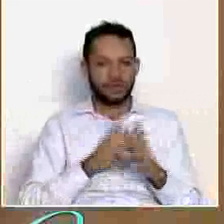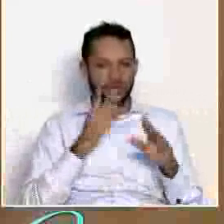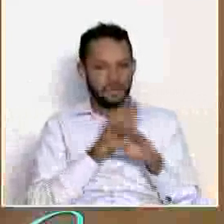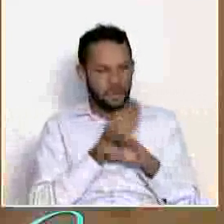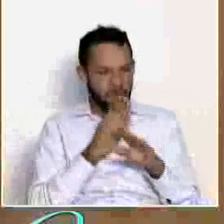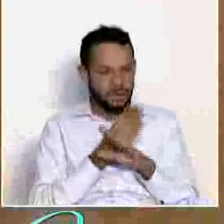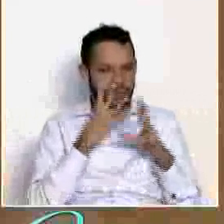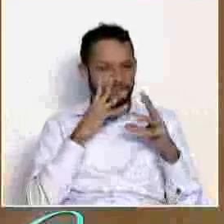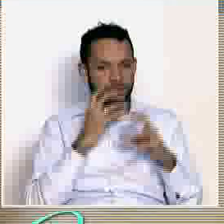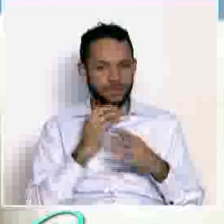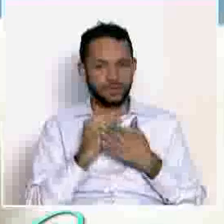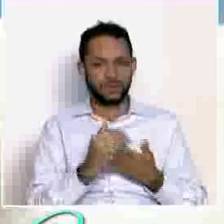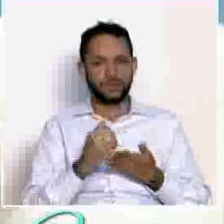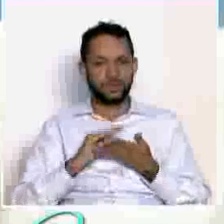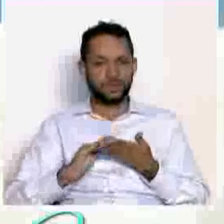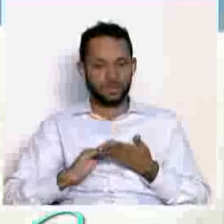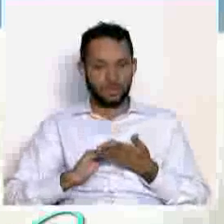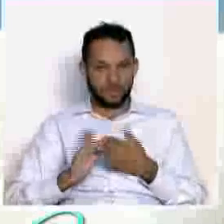angustiaba.